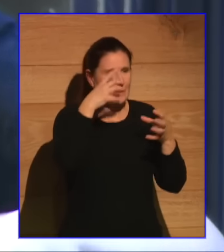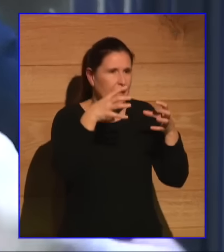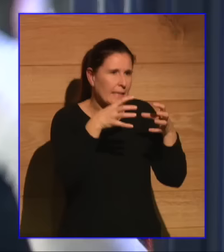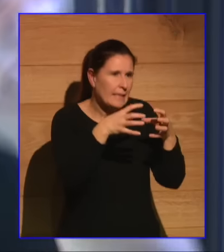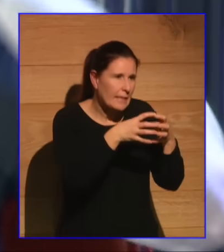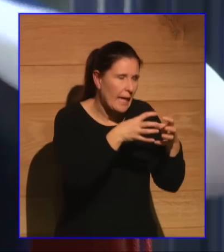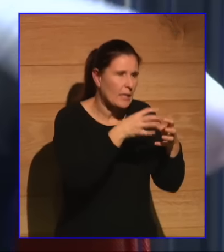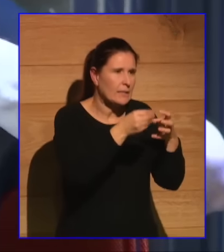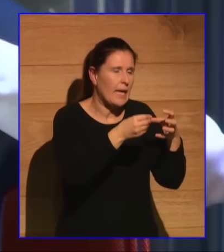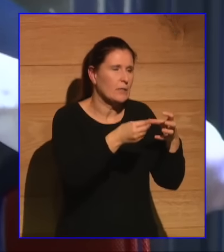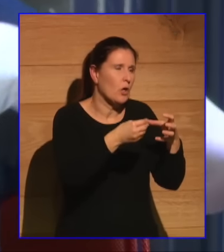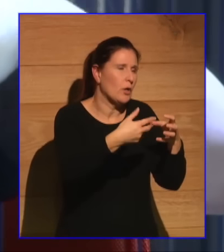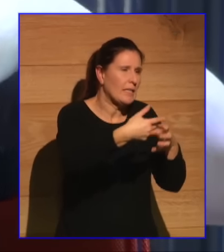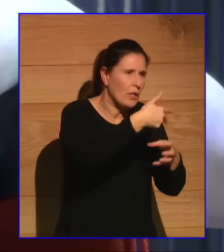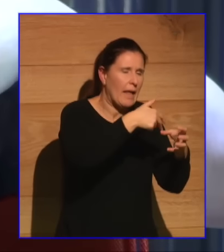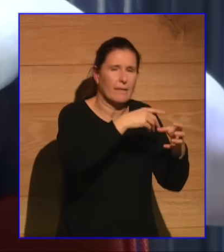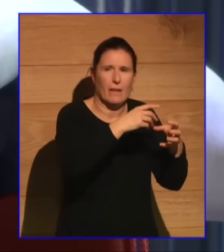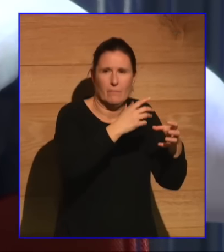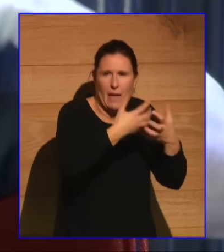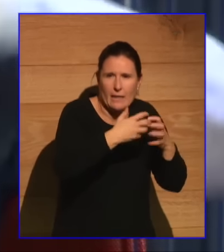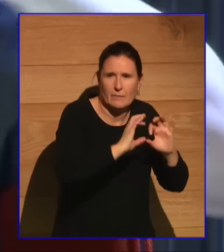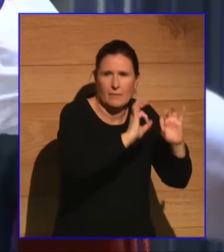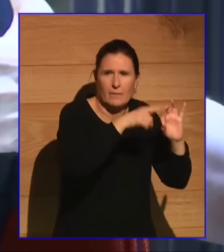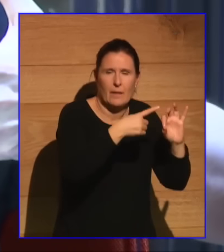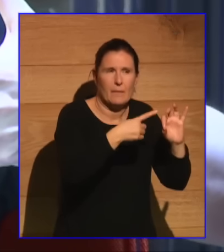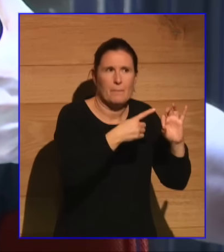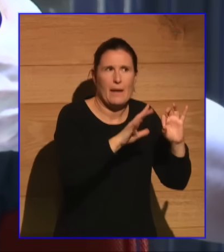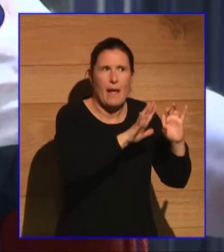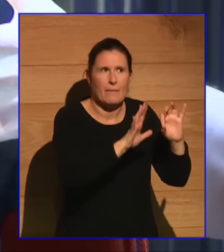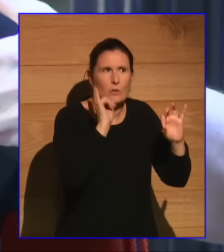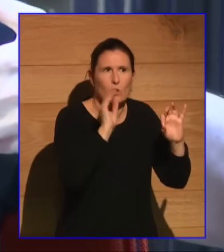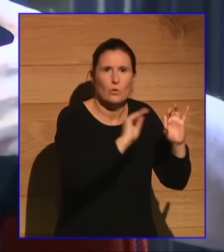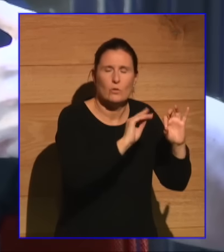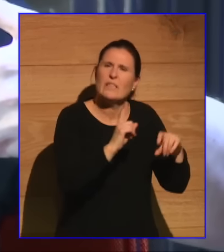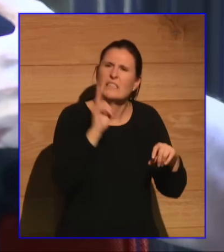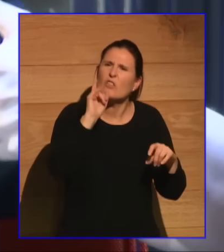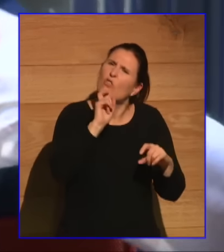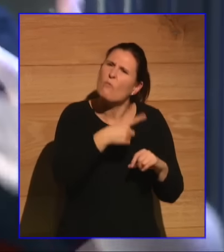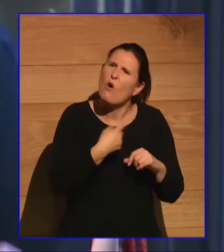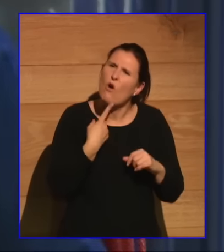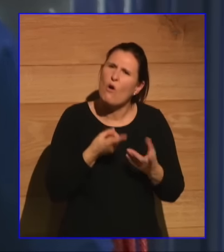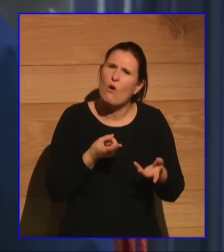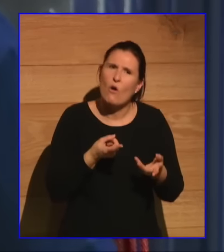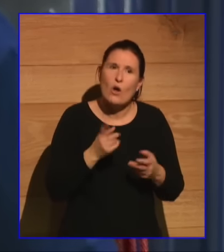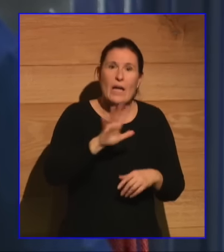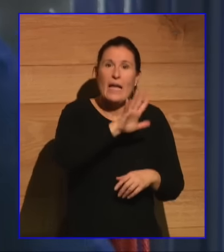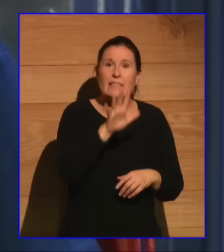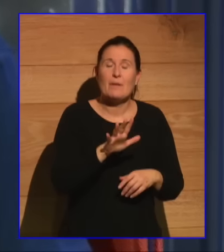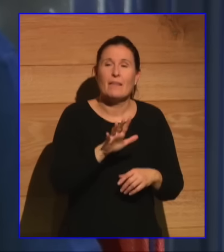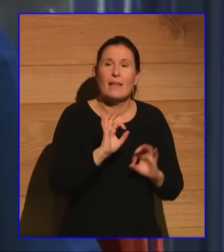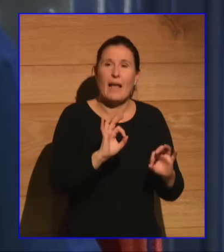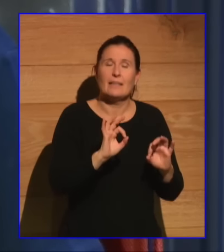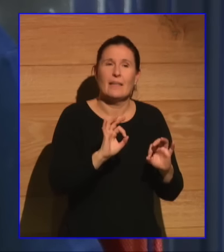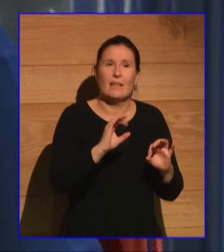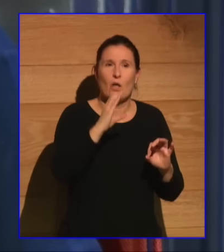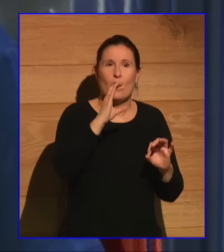etcétera, etcétera, que se aproximan más a lo que podría ser el sonido de un tiranosaurio. ¿Cómo sería? Se parece mucho al de un koala. Es una cosa así